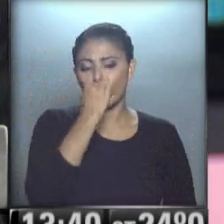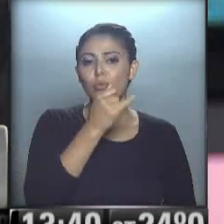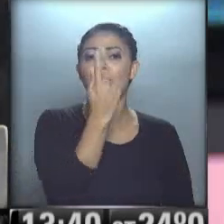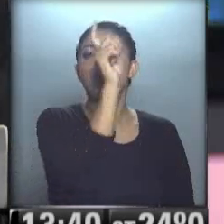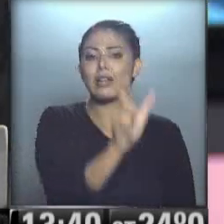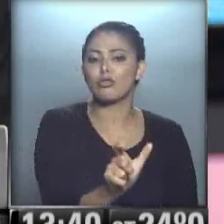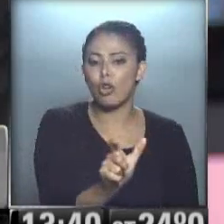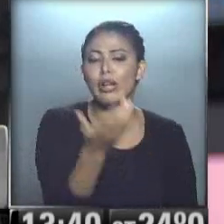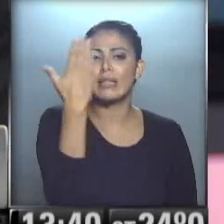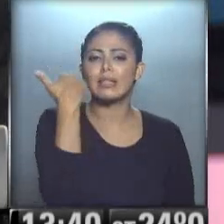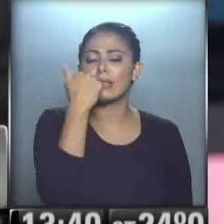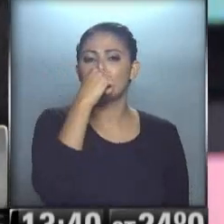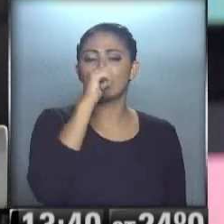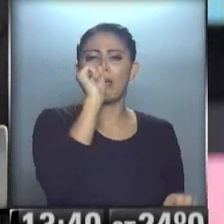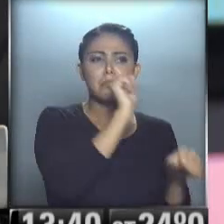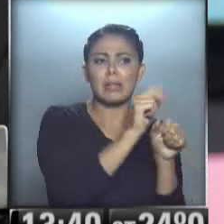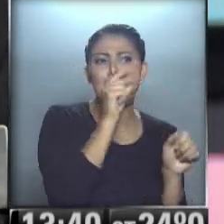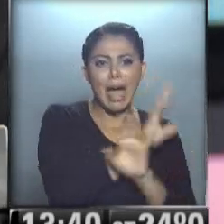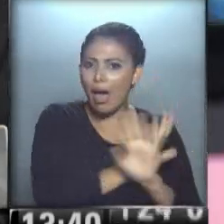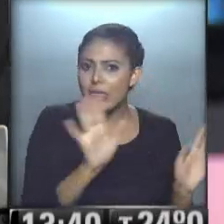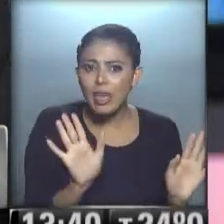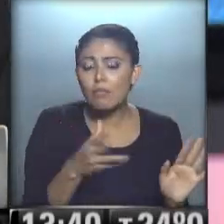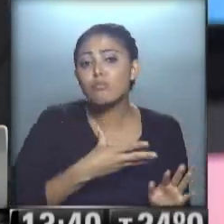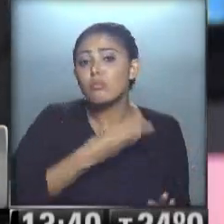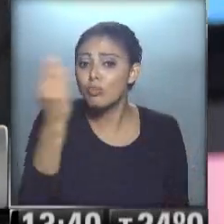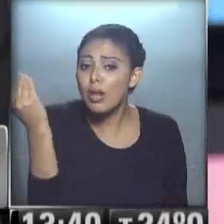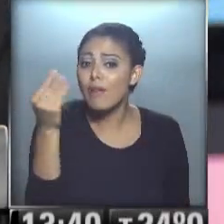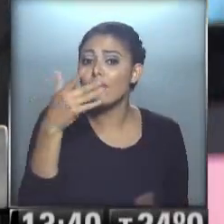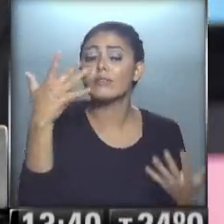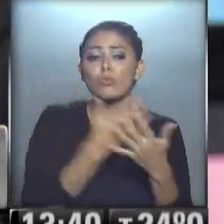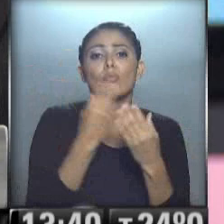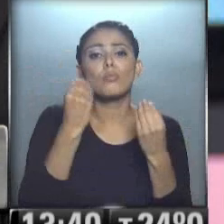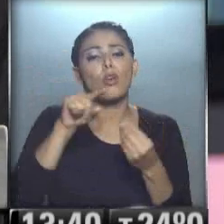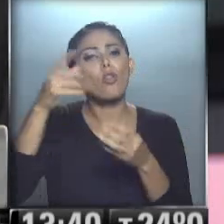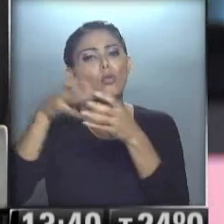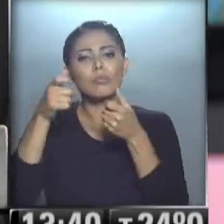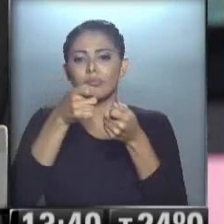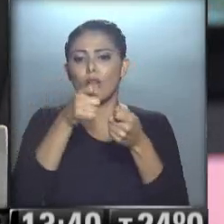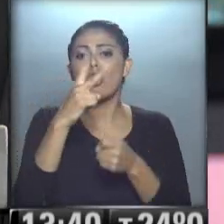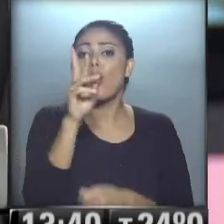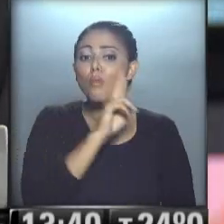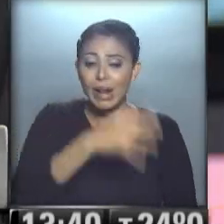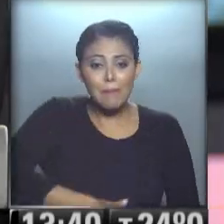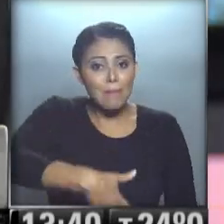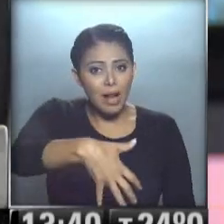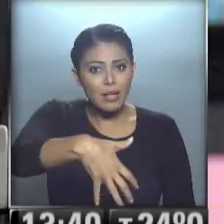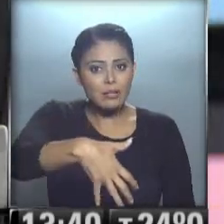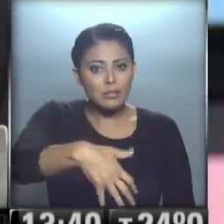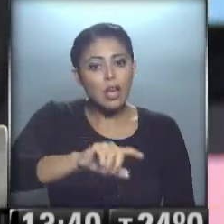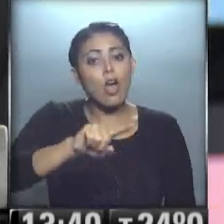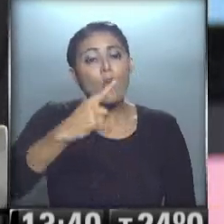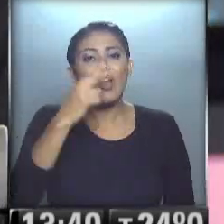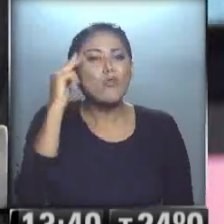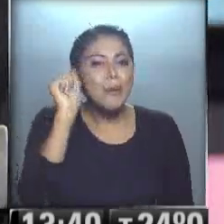persona que no tiene antecedentes policiales que muchas veces es víctima de las redes de narcotráfico había dos mujeres embarazadas una de